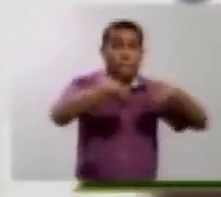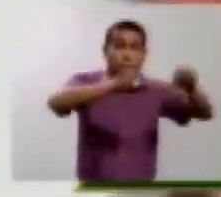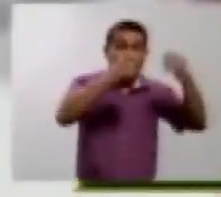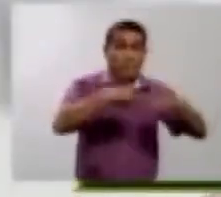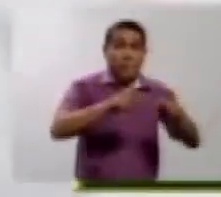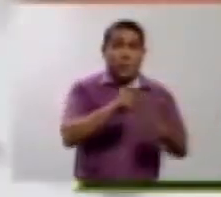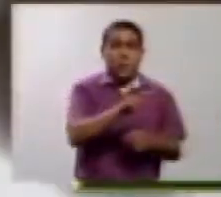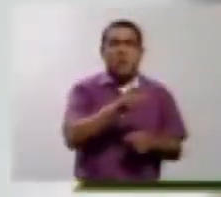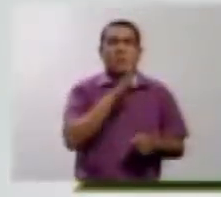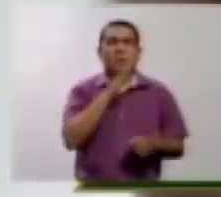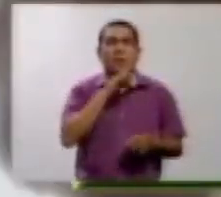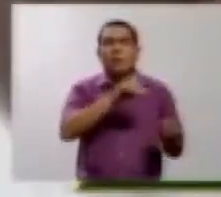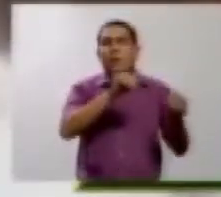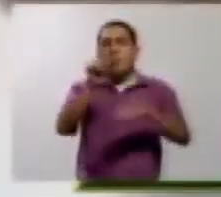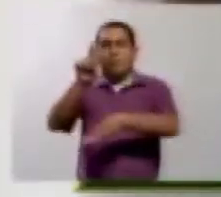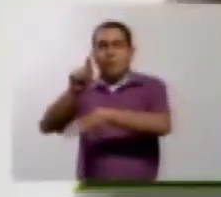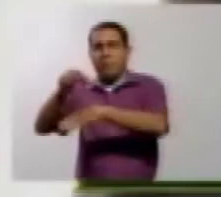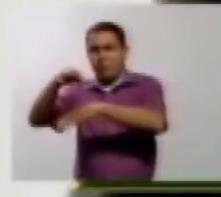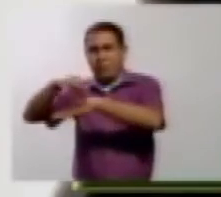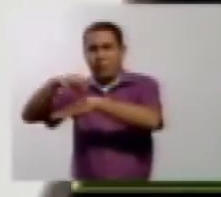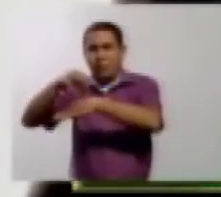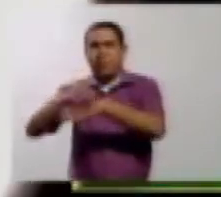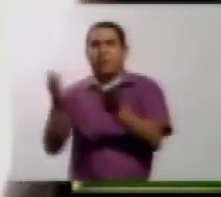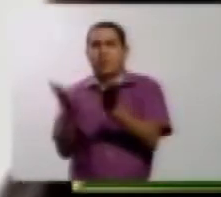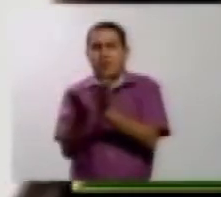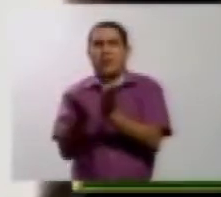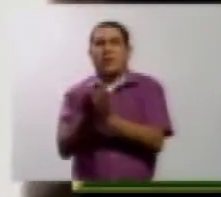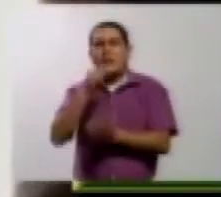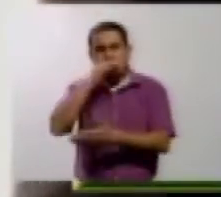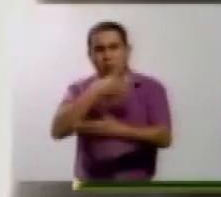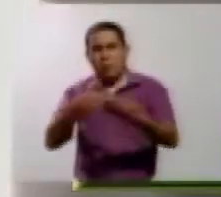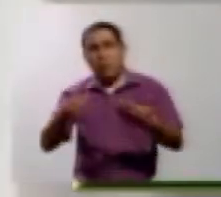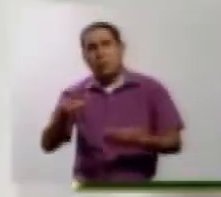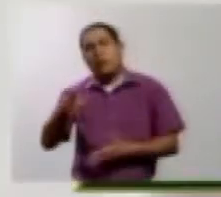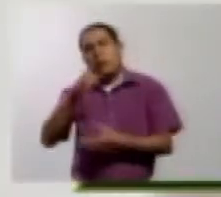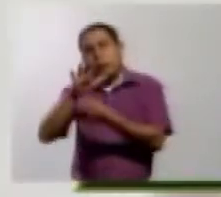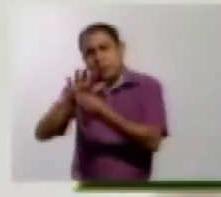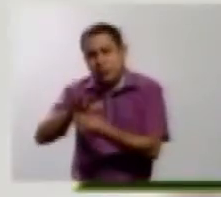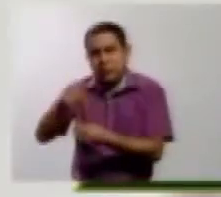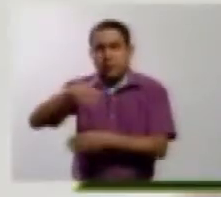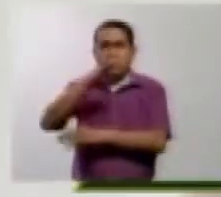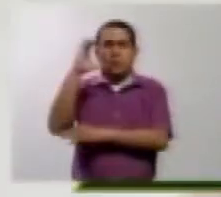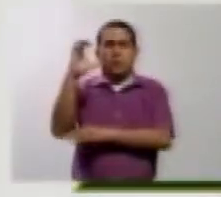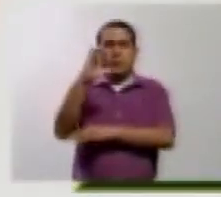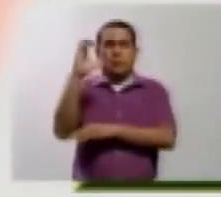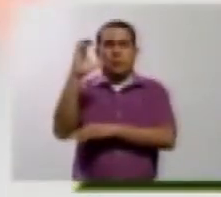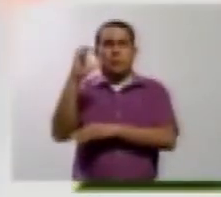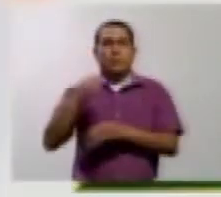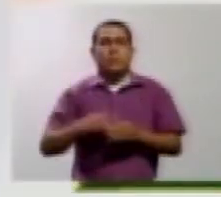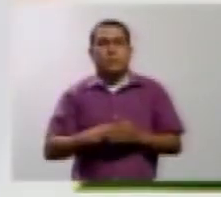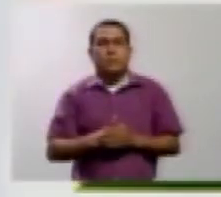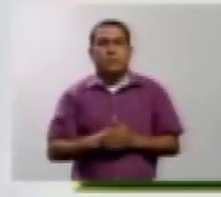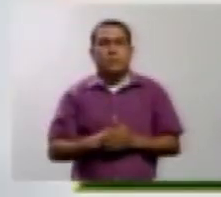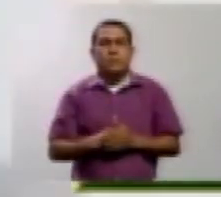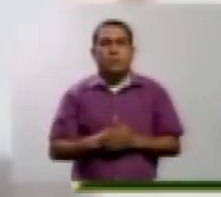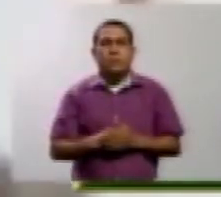disco serán para una fundación que trabaja en la educación de los niños menos favorecidos de Colombia.